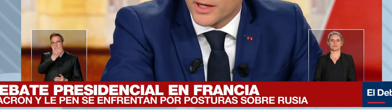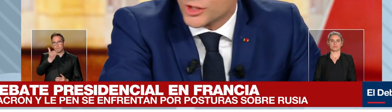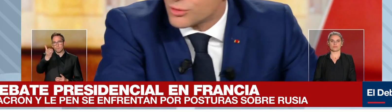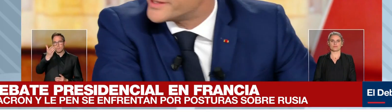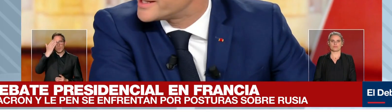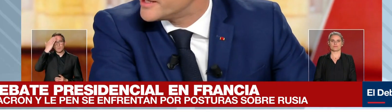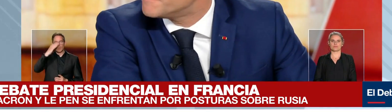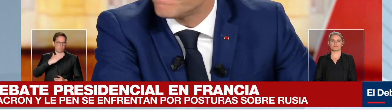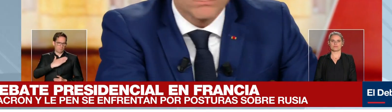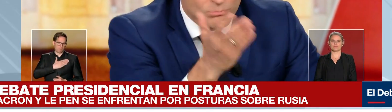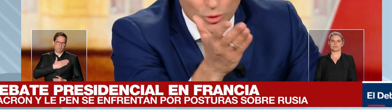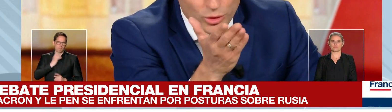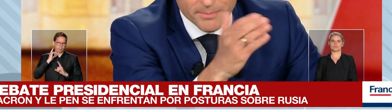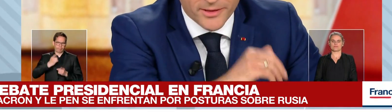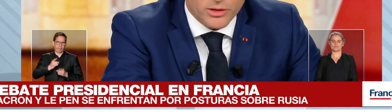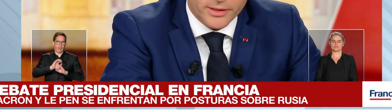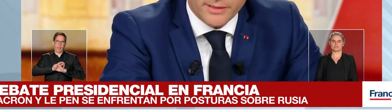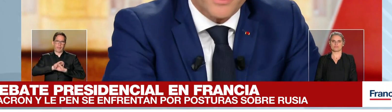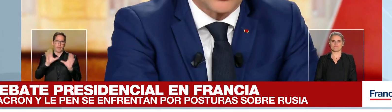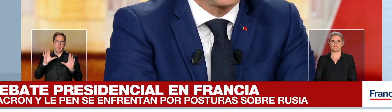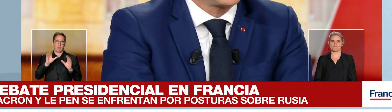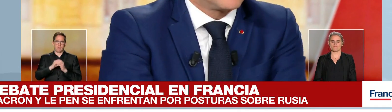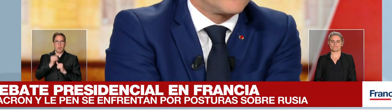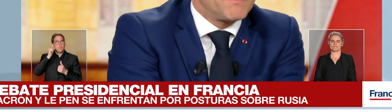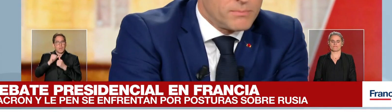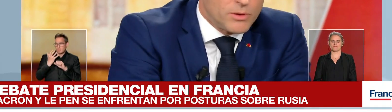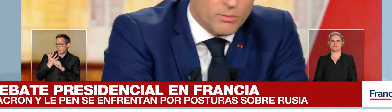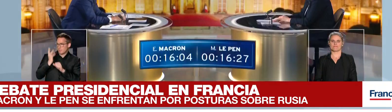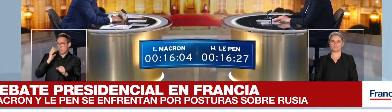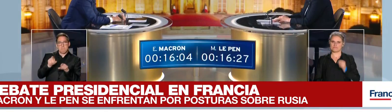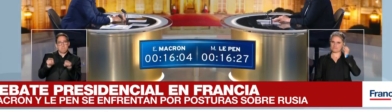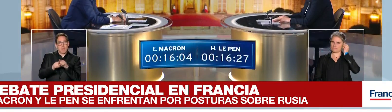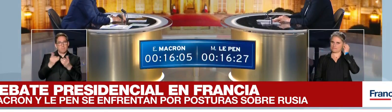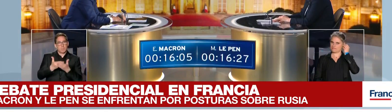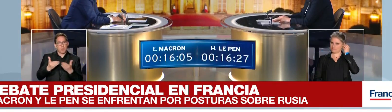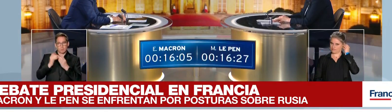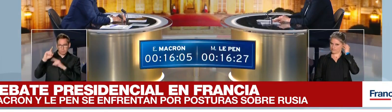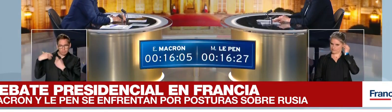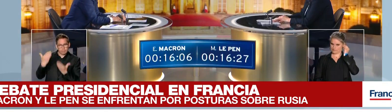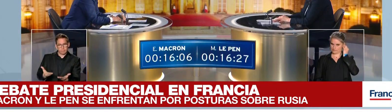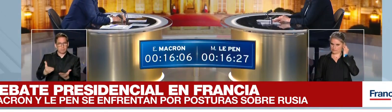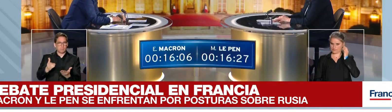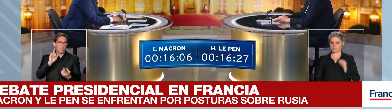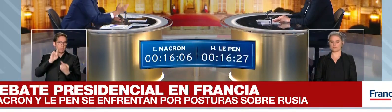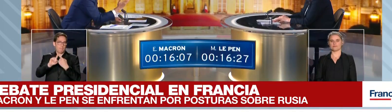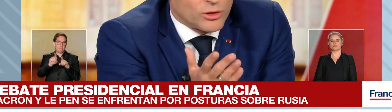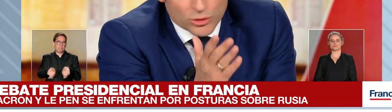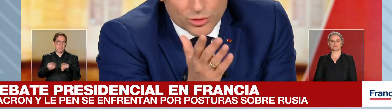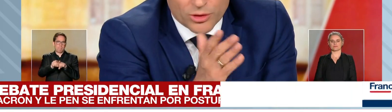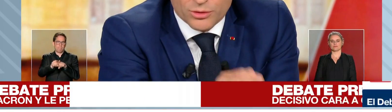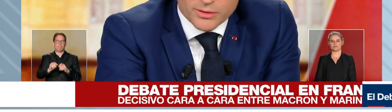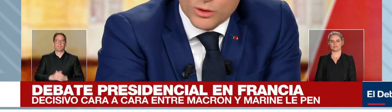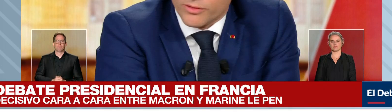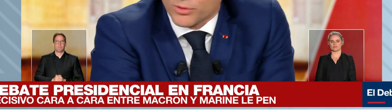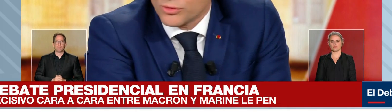sabe, yo siempre he sido muy claro. Nuestro debate hace 5 años, en parte había... tenido sobre este